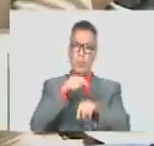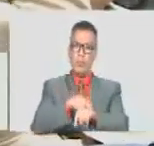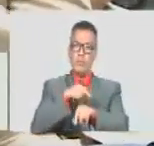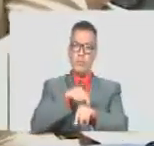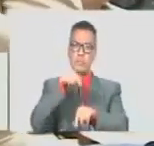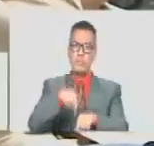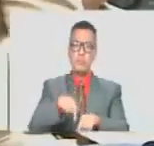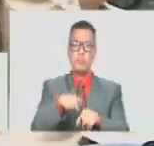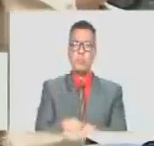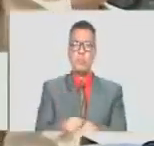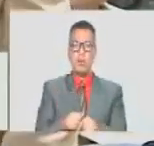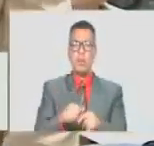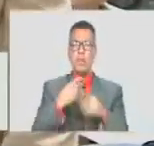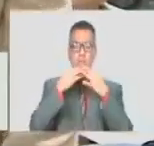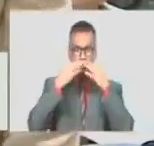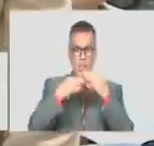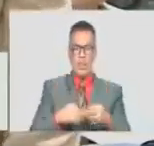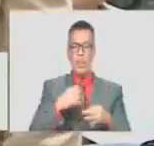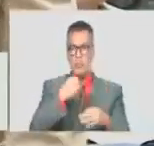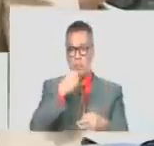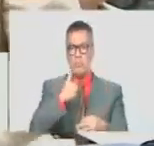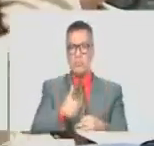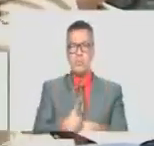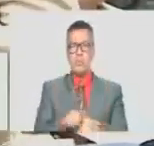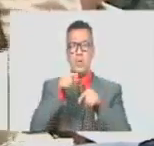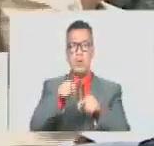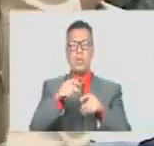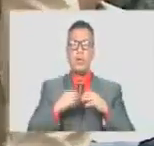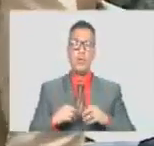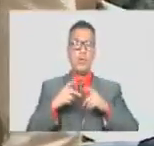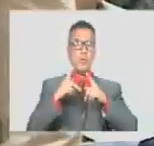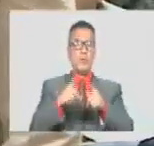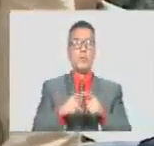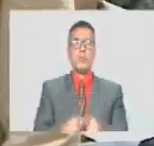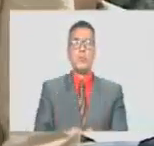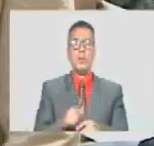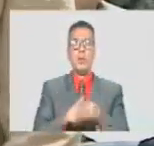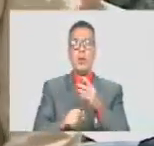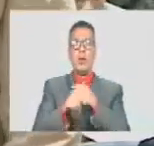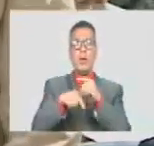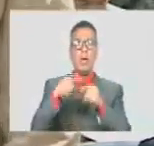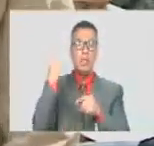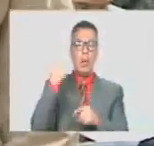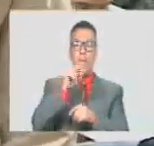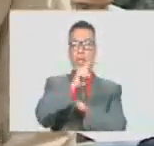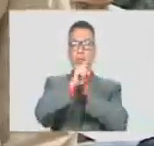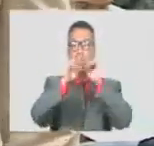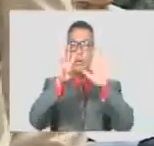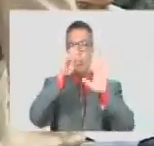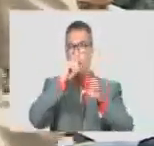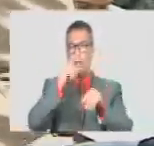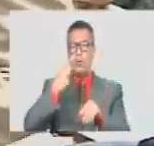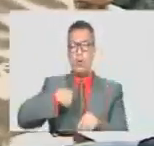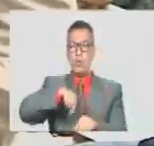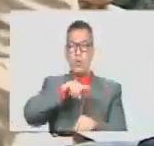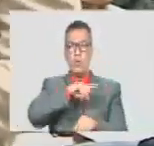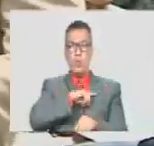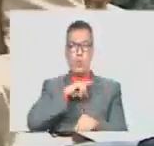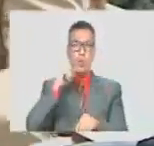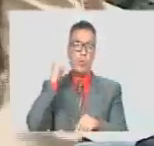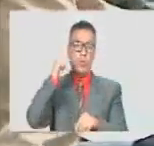de que estaba más vigente que nunca en esa oportunidad hace 29 años. Así es que nuestro